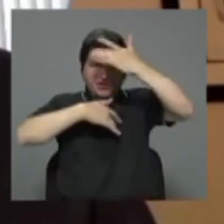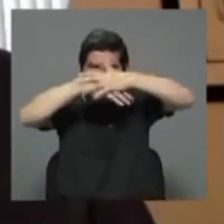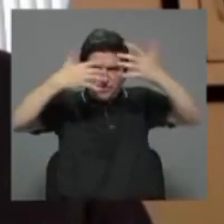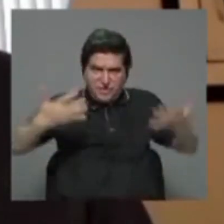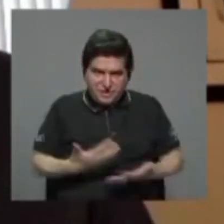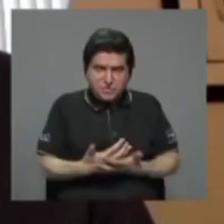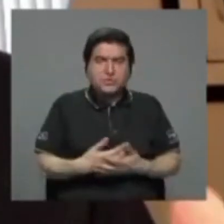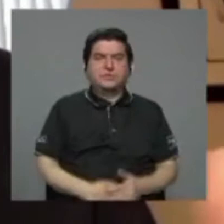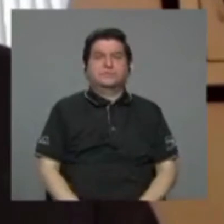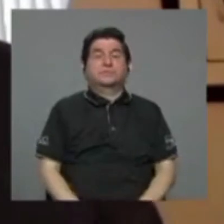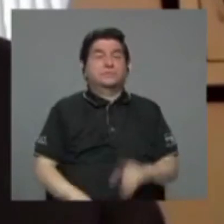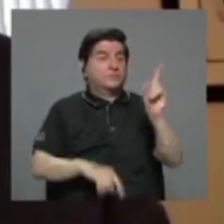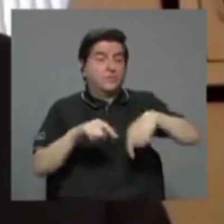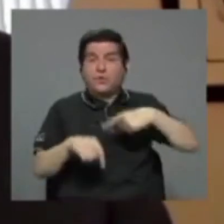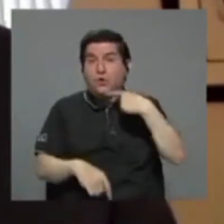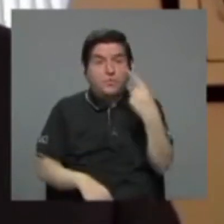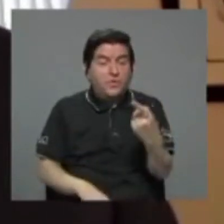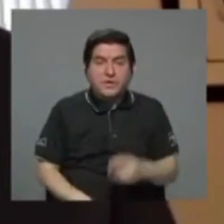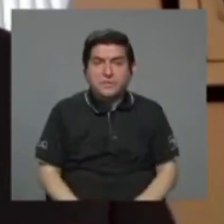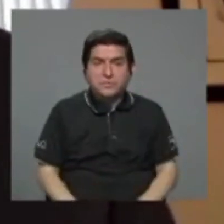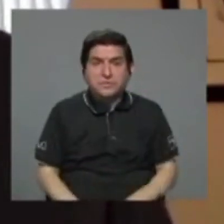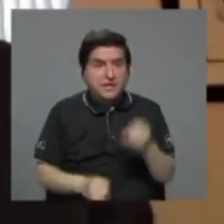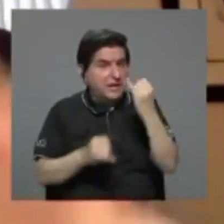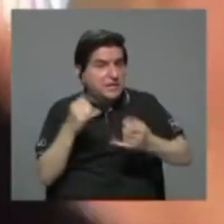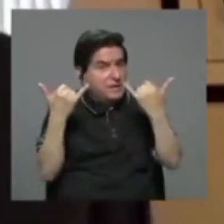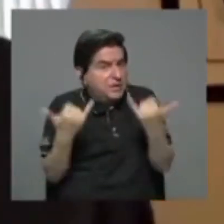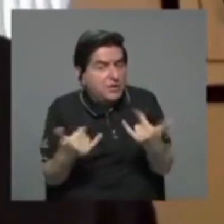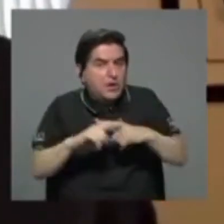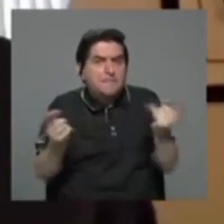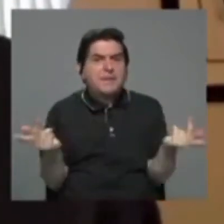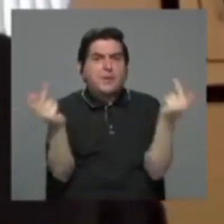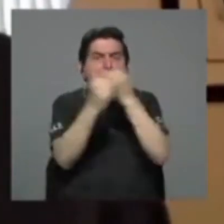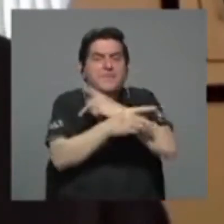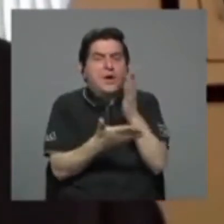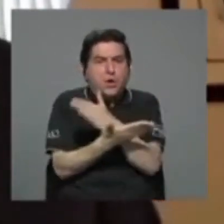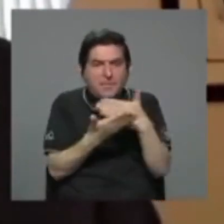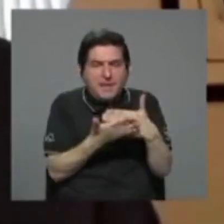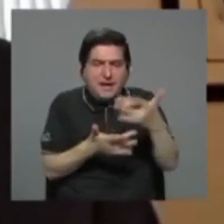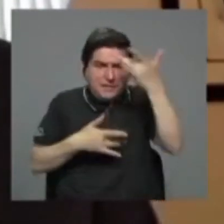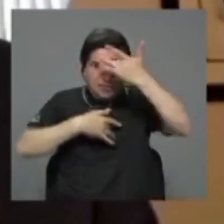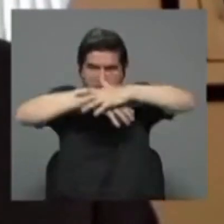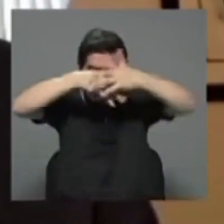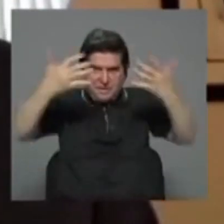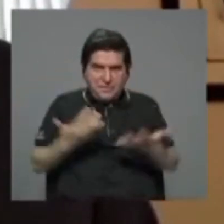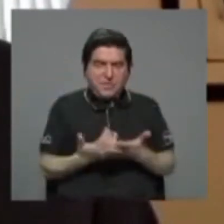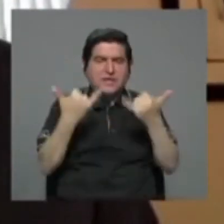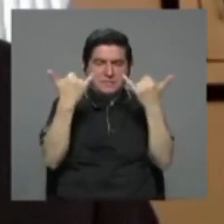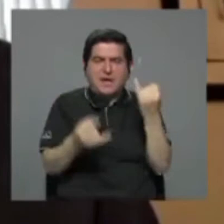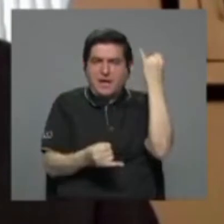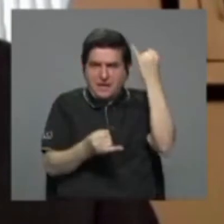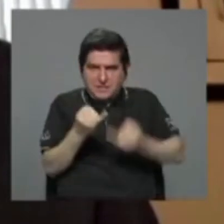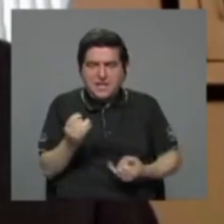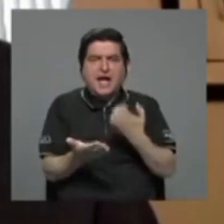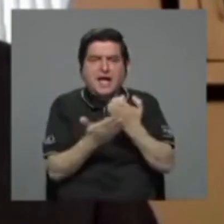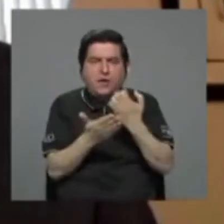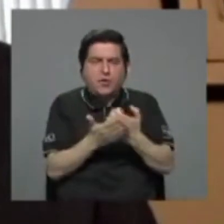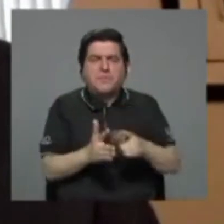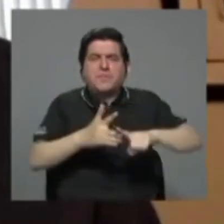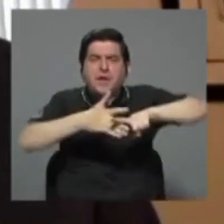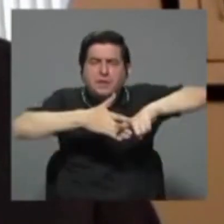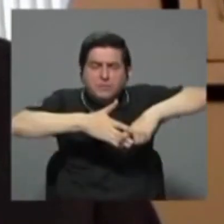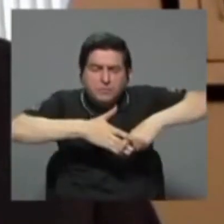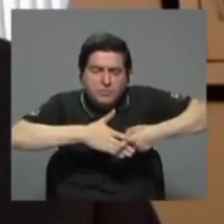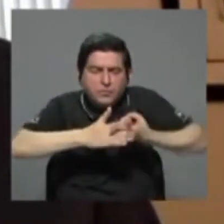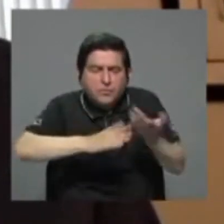vez, digamos, no podemos decir que ha concluido, pero que la peor parte de la pandemia concluyó y la economía comenzó